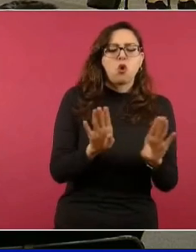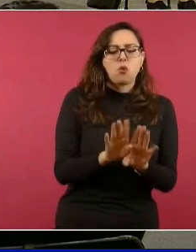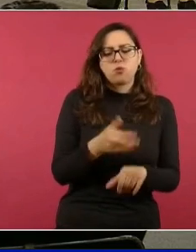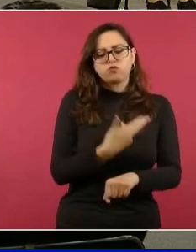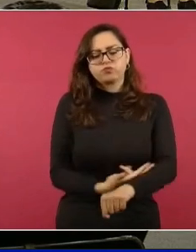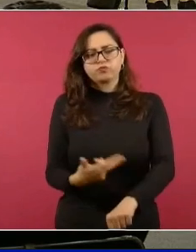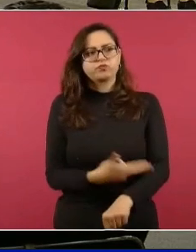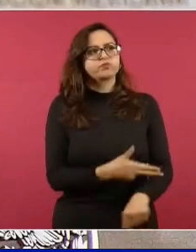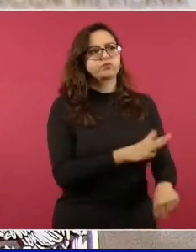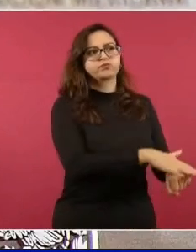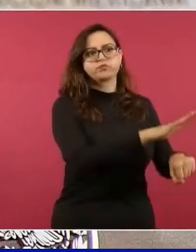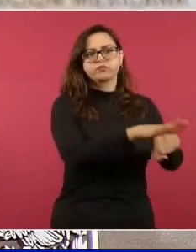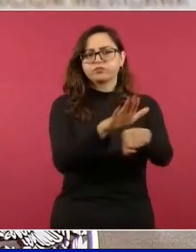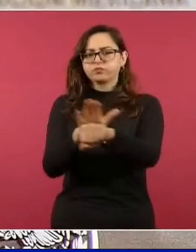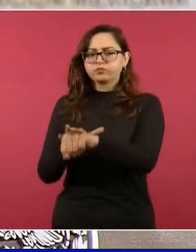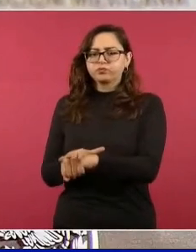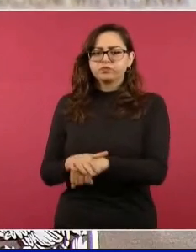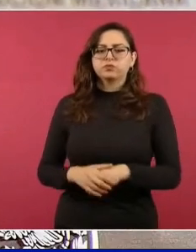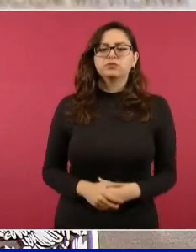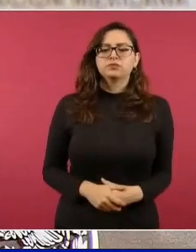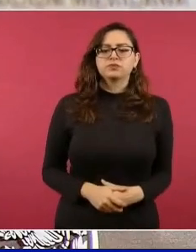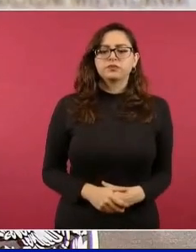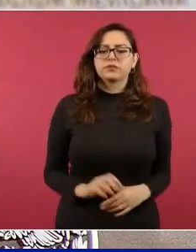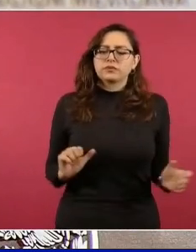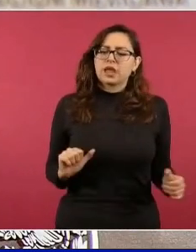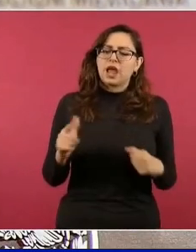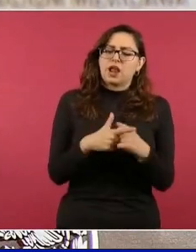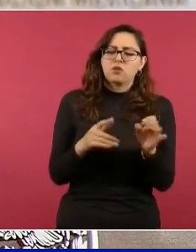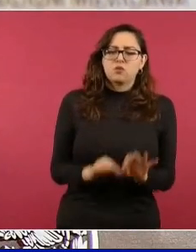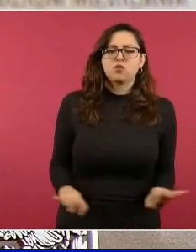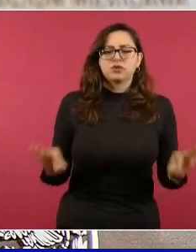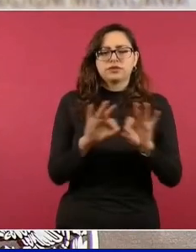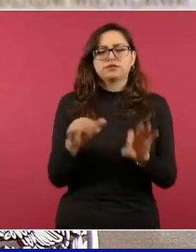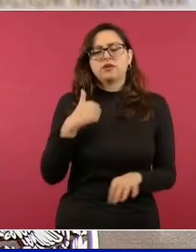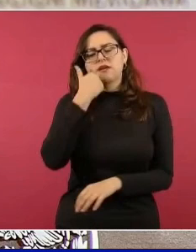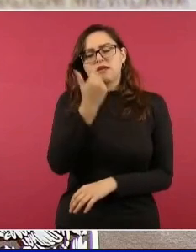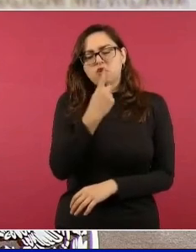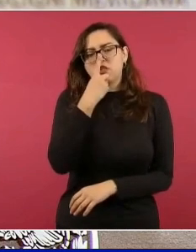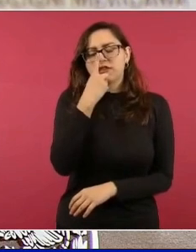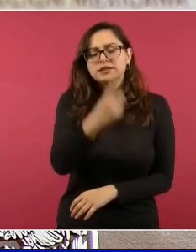una convocatoria. Hay algo que quiero decirte y que además